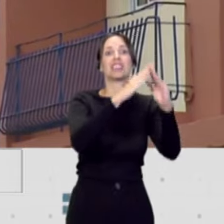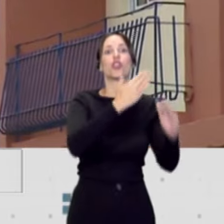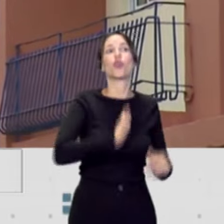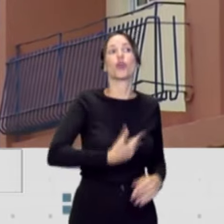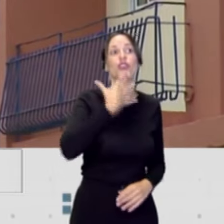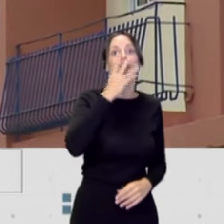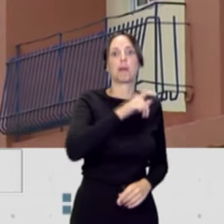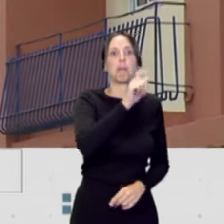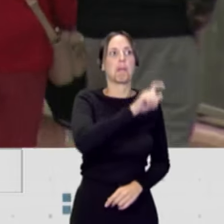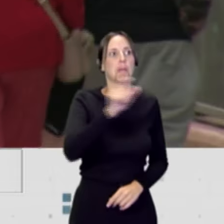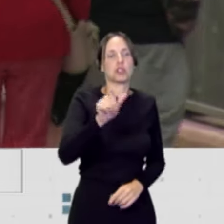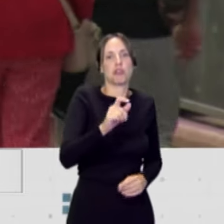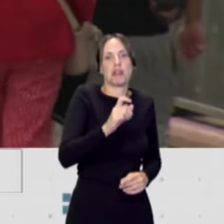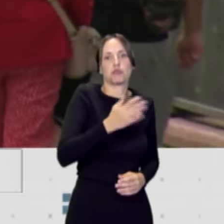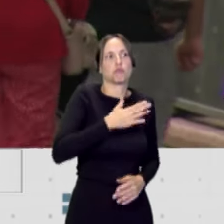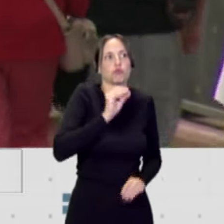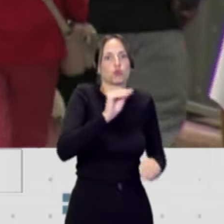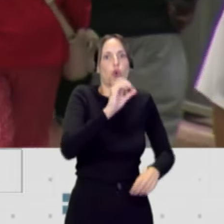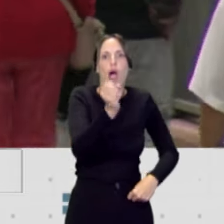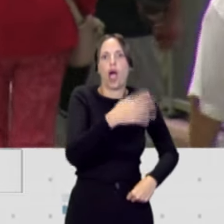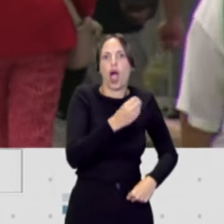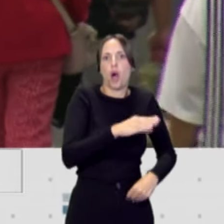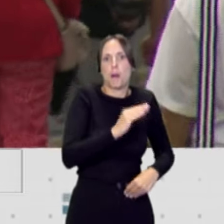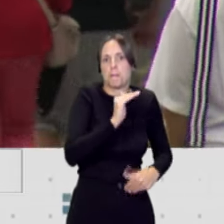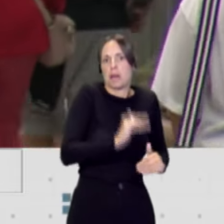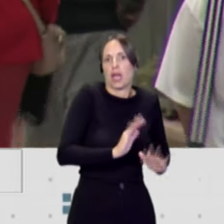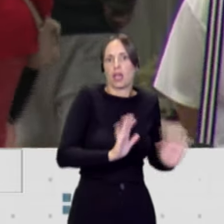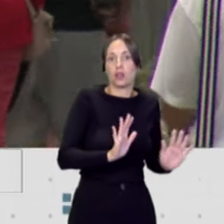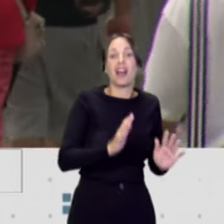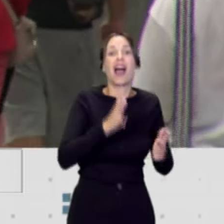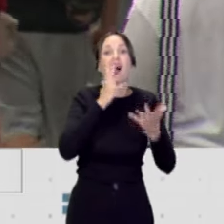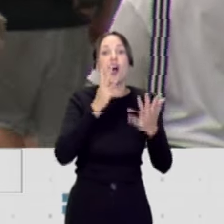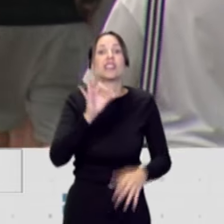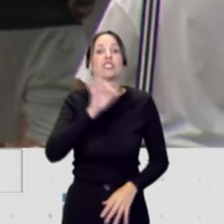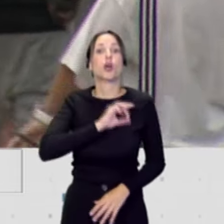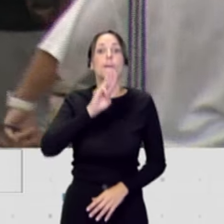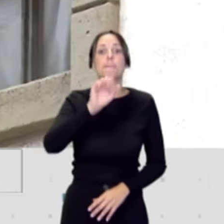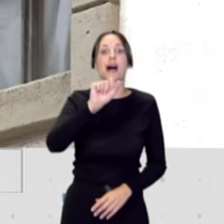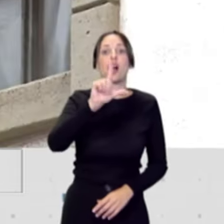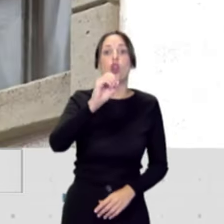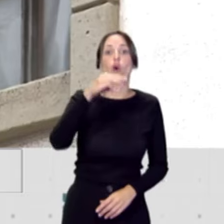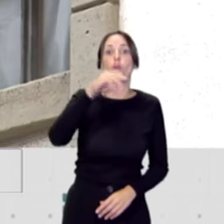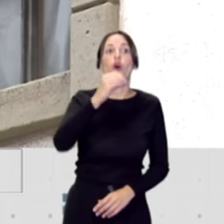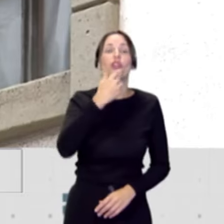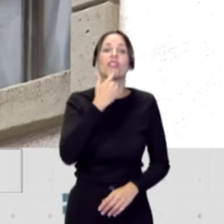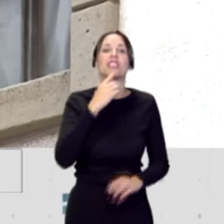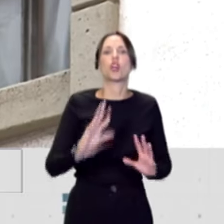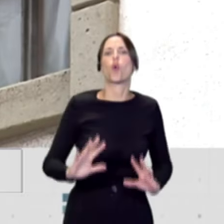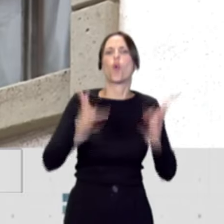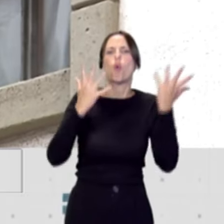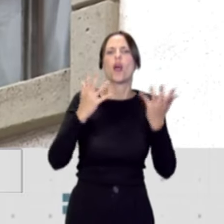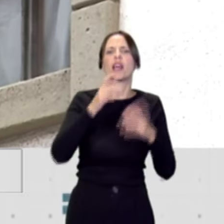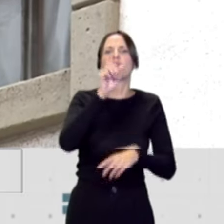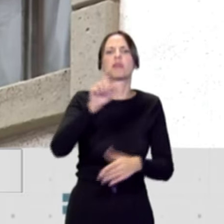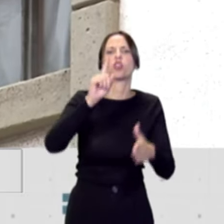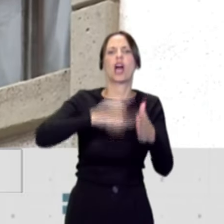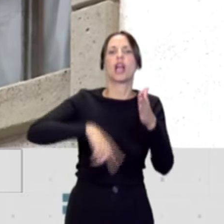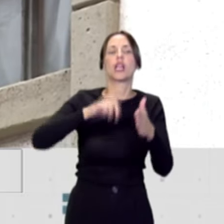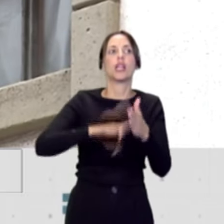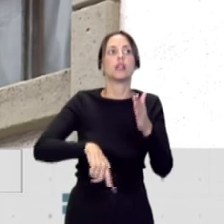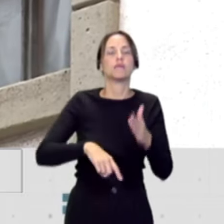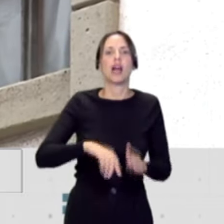gente del señor Palomo que está planteando una huelga de inquilinos, ¿a quién van a dañar? Pero a mi suegra, por ejemplo, que tiene una pensión